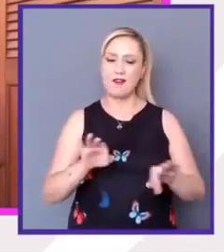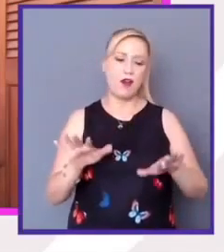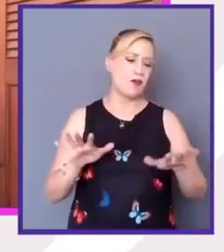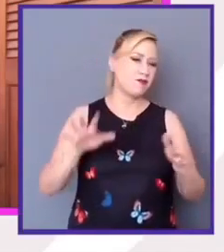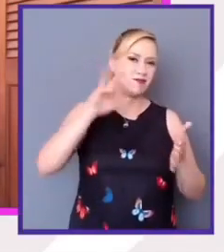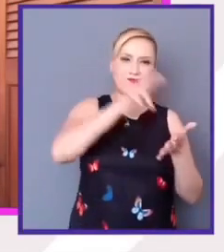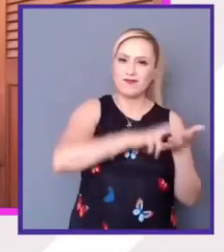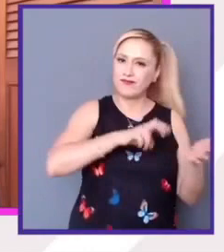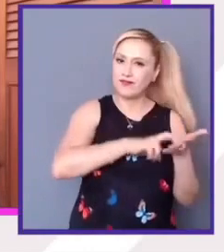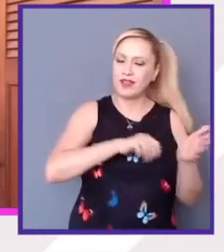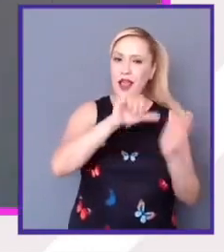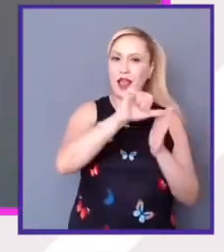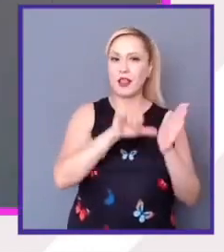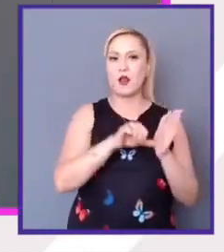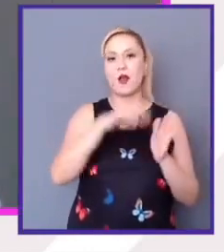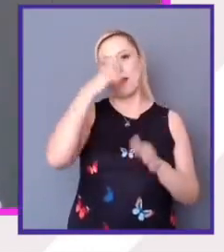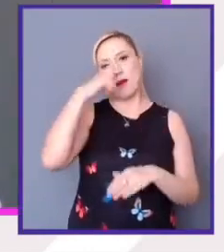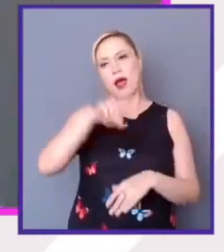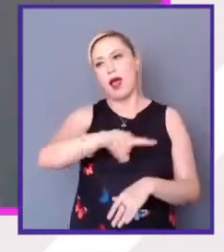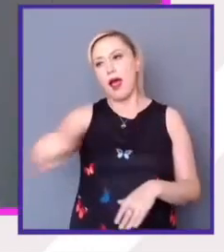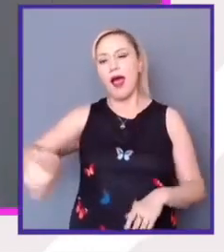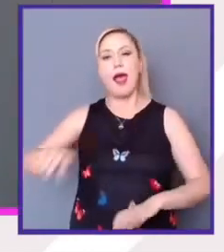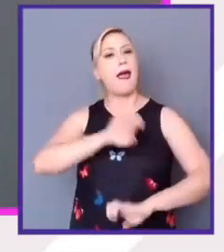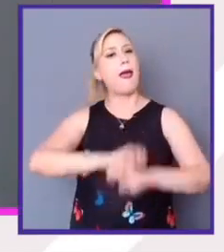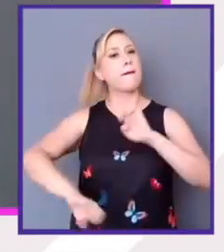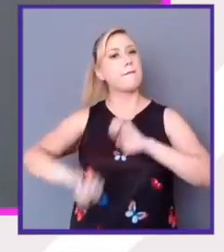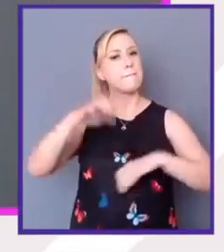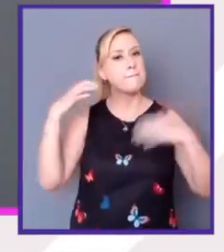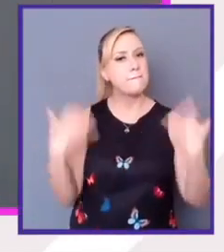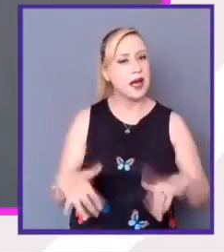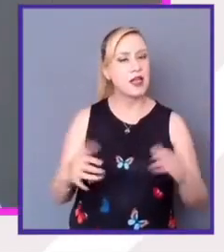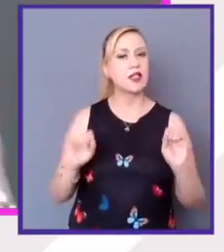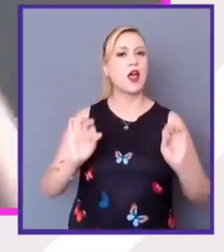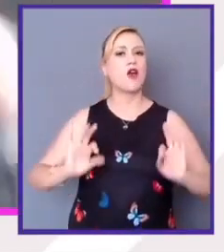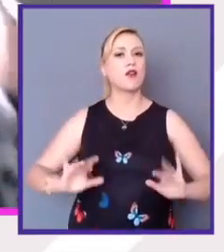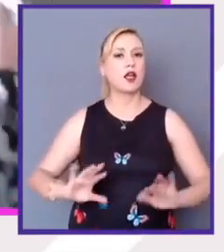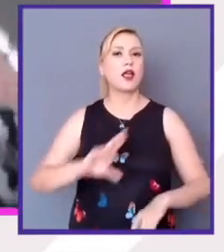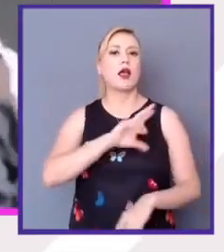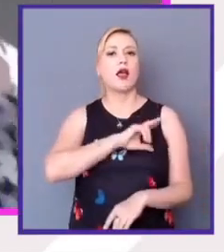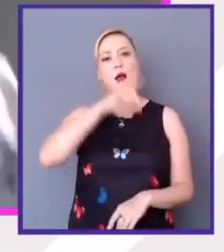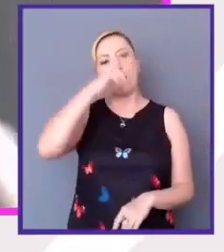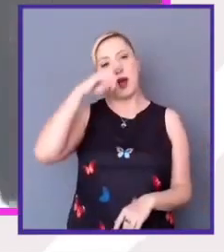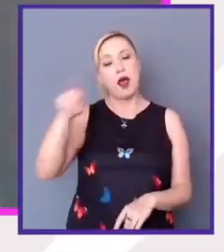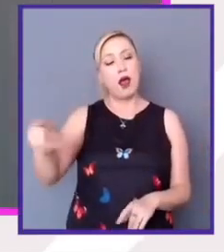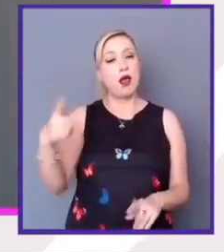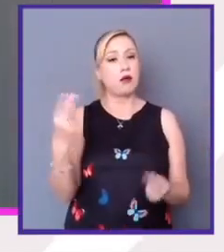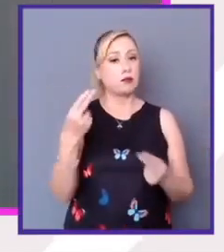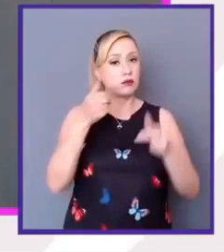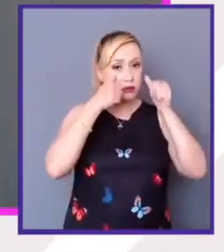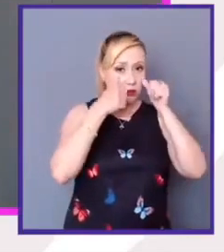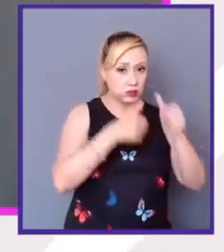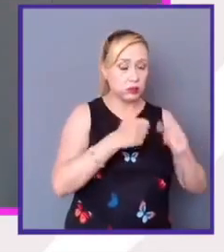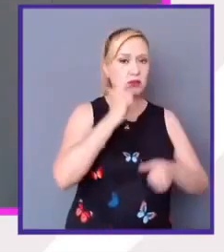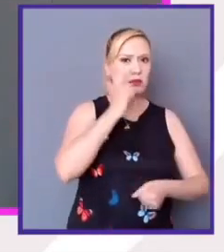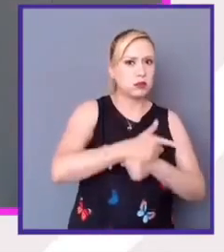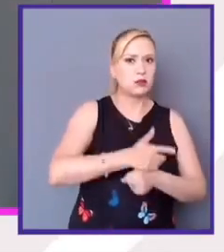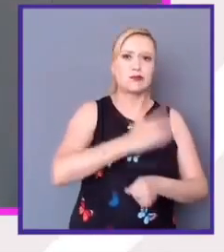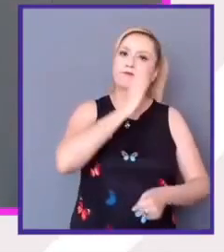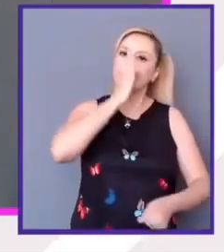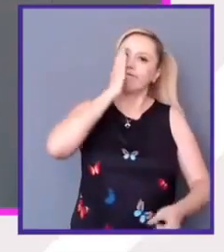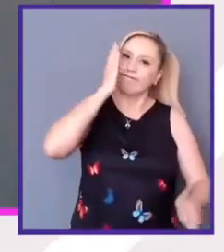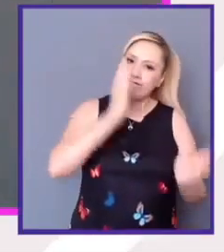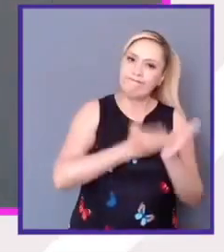a las empresas a que tengan estos protocolos de atención al acoso y al hostigamiento, a la discriminación, acoso y hostigamiento sexual. Y